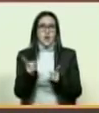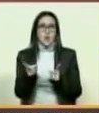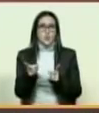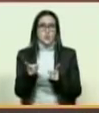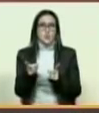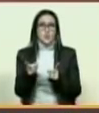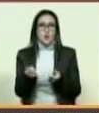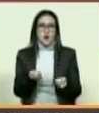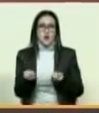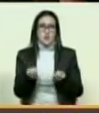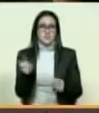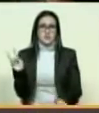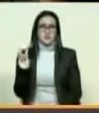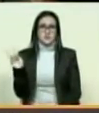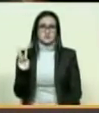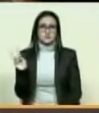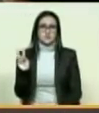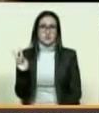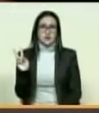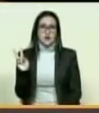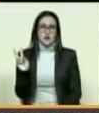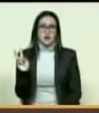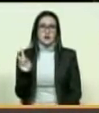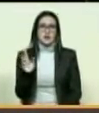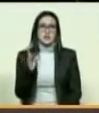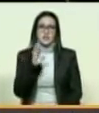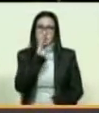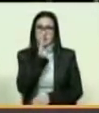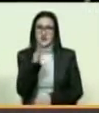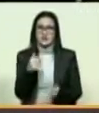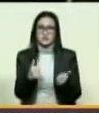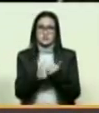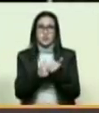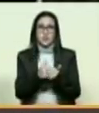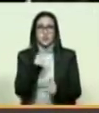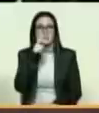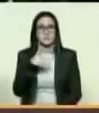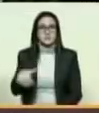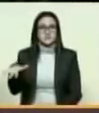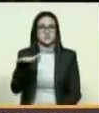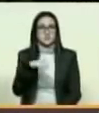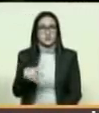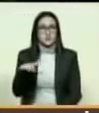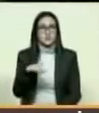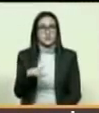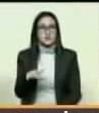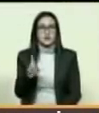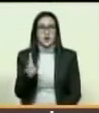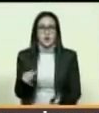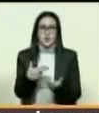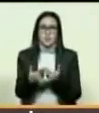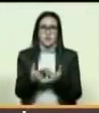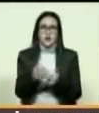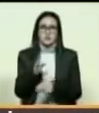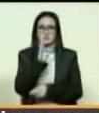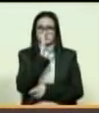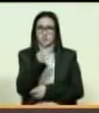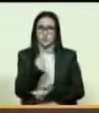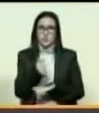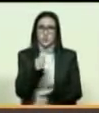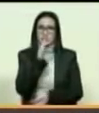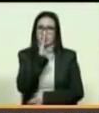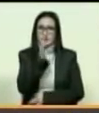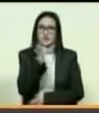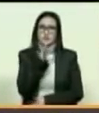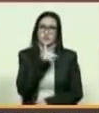neoliberales de la economía venezolana que los subsidios debían ser directos a la población y evitar los subsidios indirectos. Más directo que